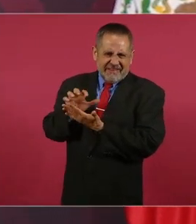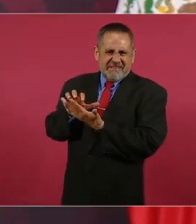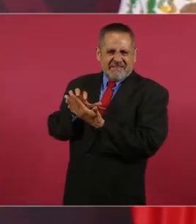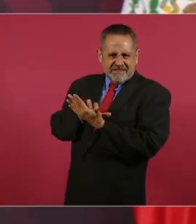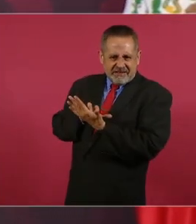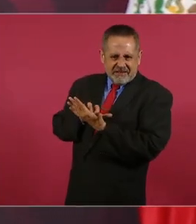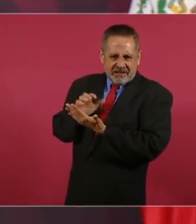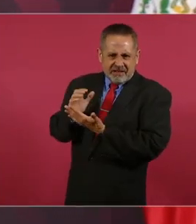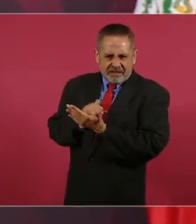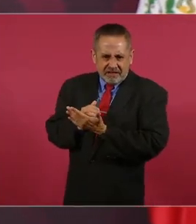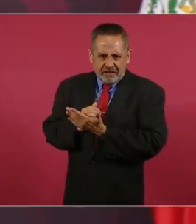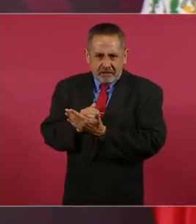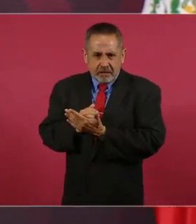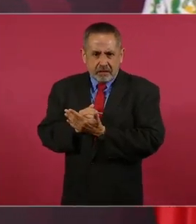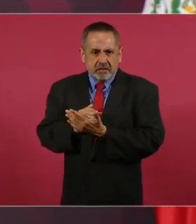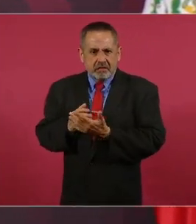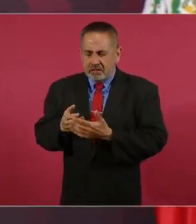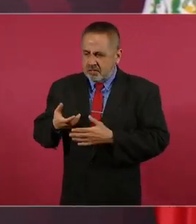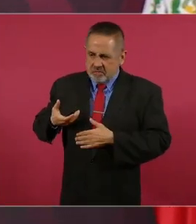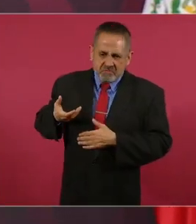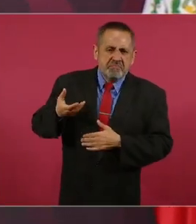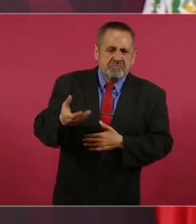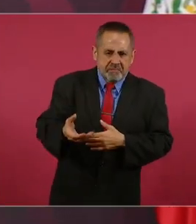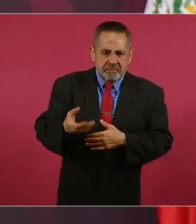para que no le cueste tanto